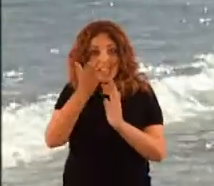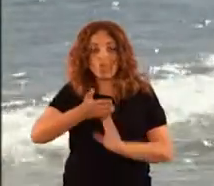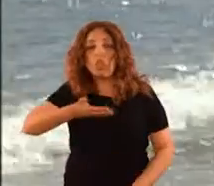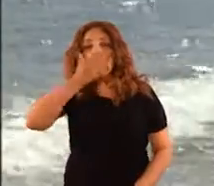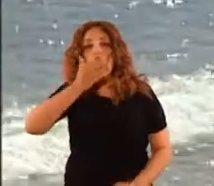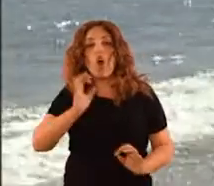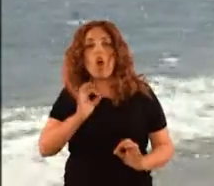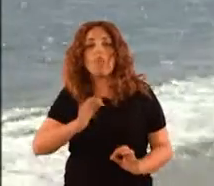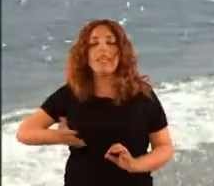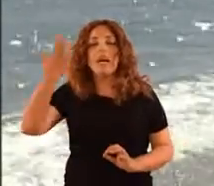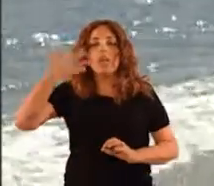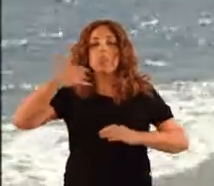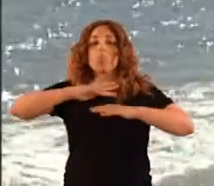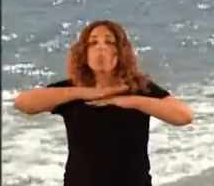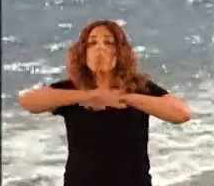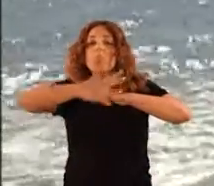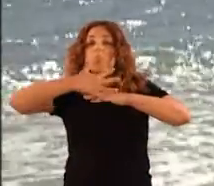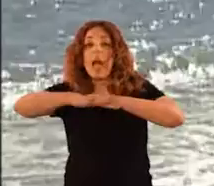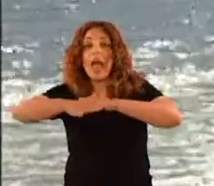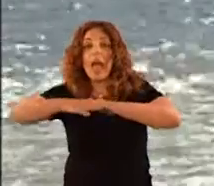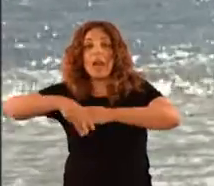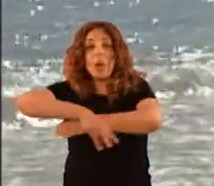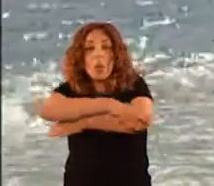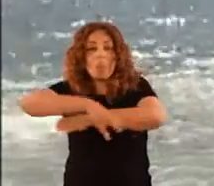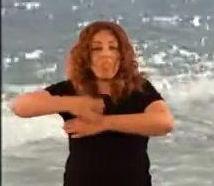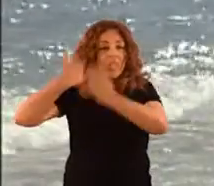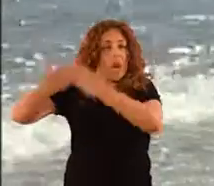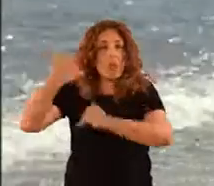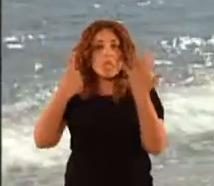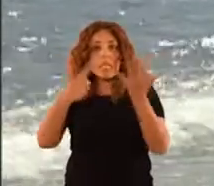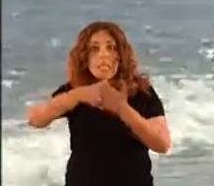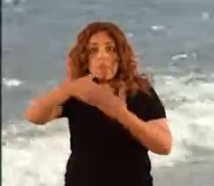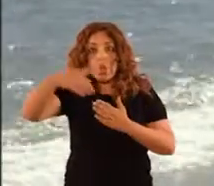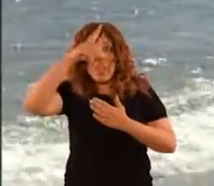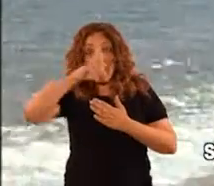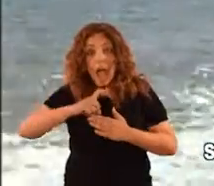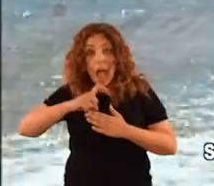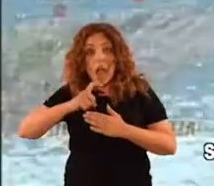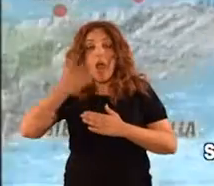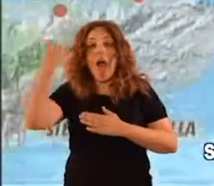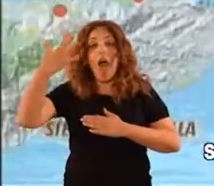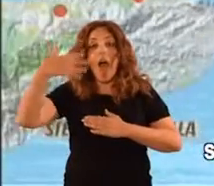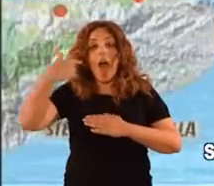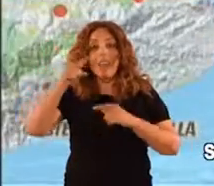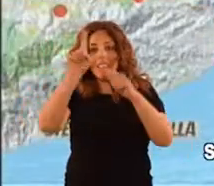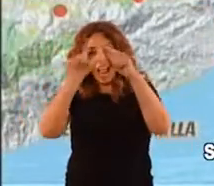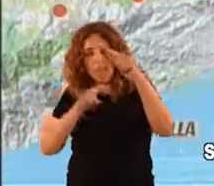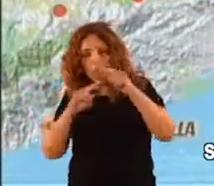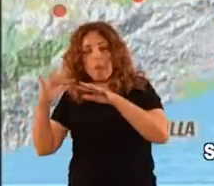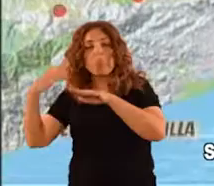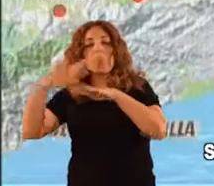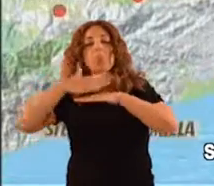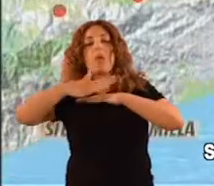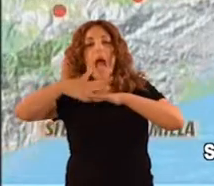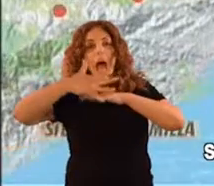El yeso de Sorbas se depositó en un cálido mar cuando el Mediterráneo, hace unos 6 millones de años, se extendía por este